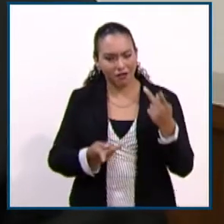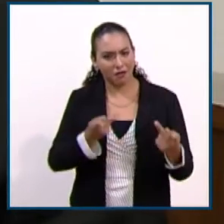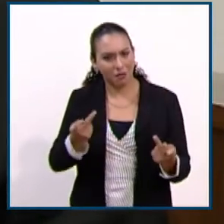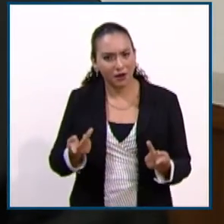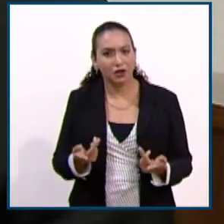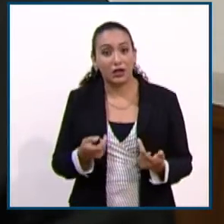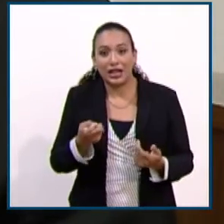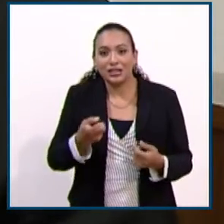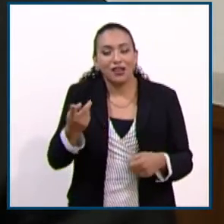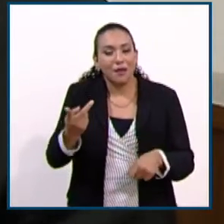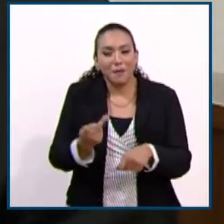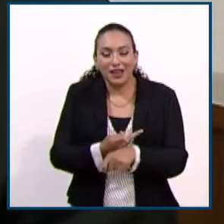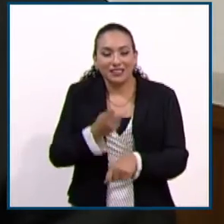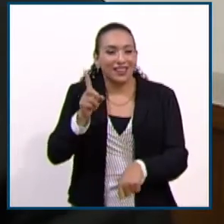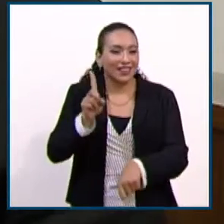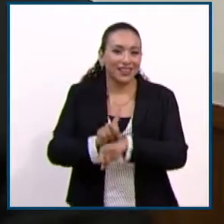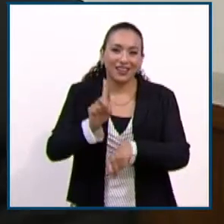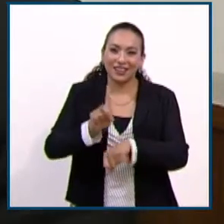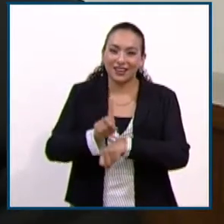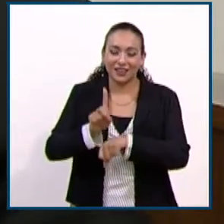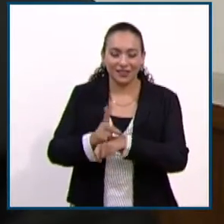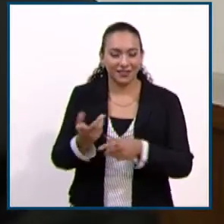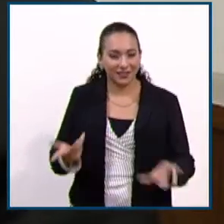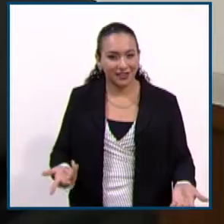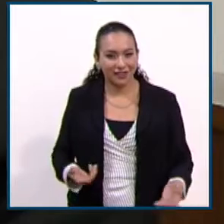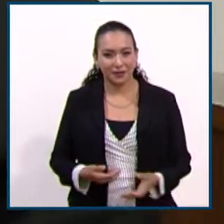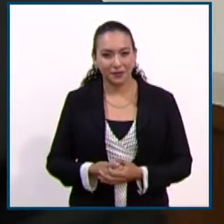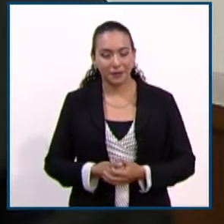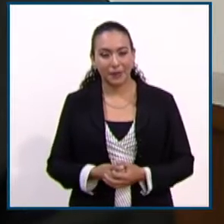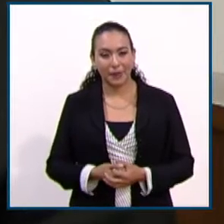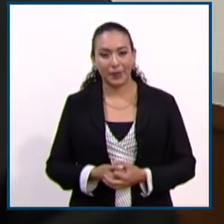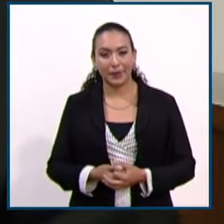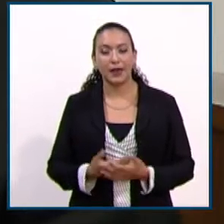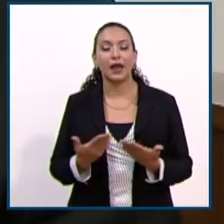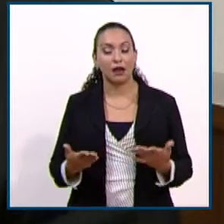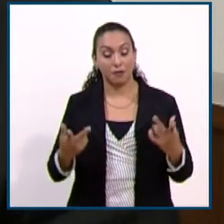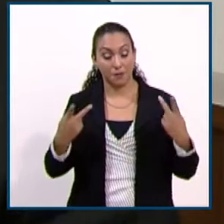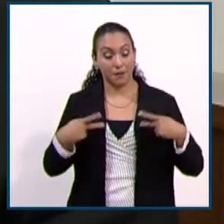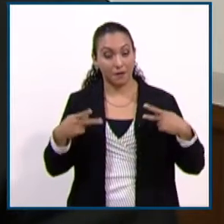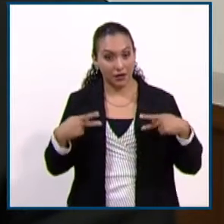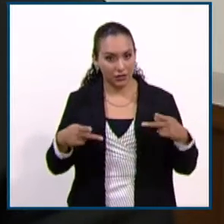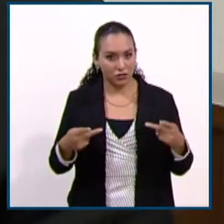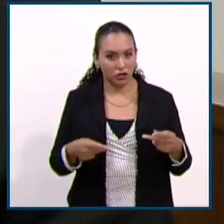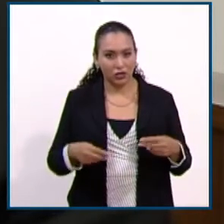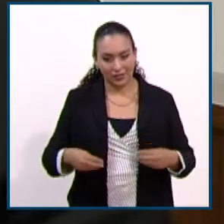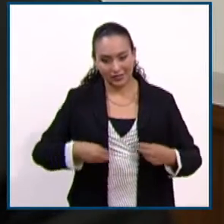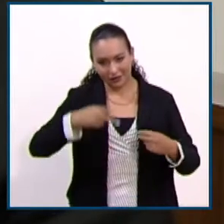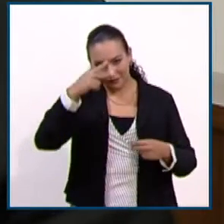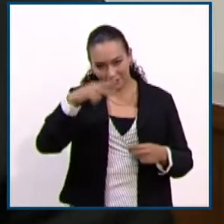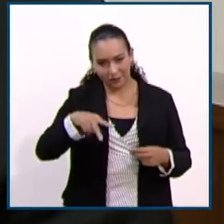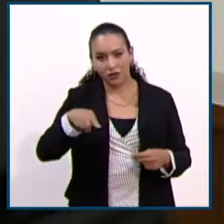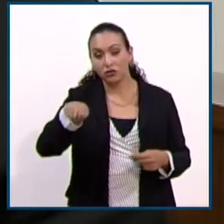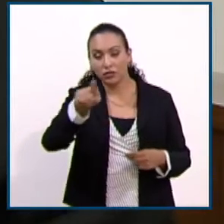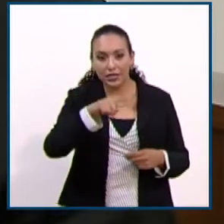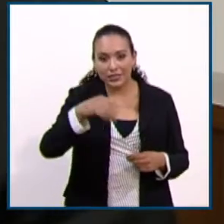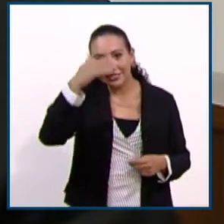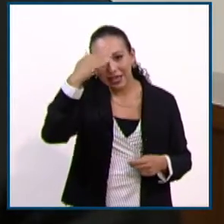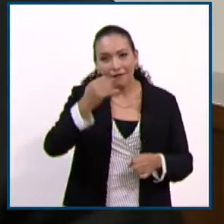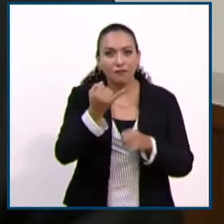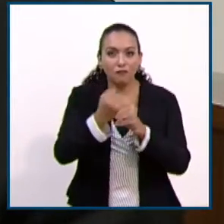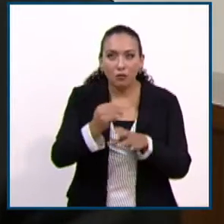decir diario, porque pues finalmente sí los ciudadanos o las ciudadanas están escuchando